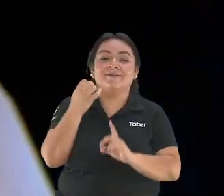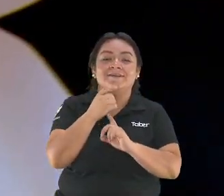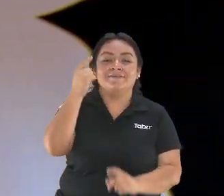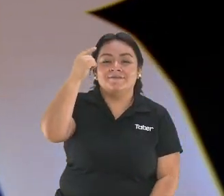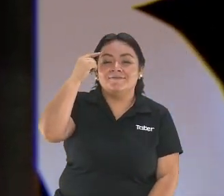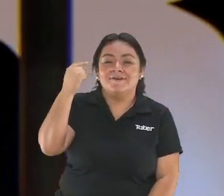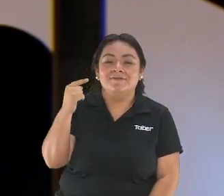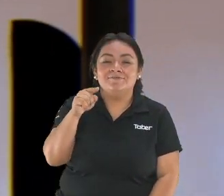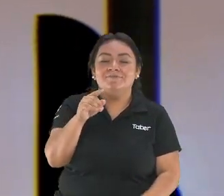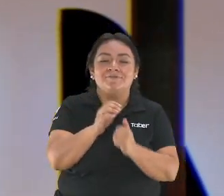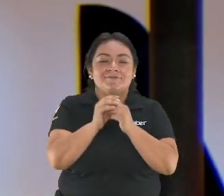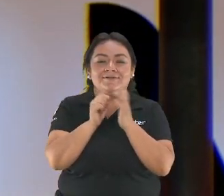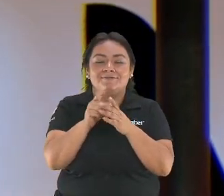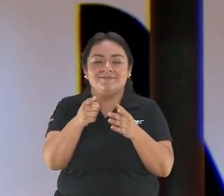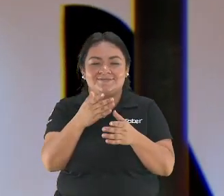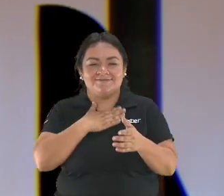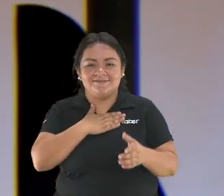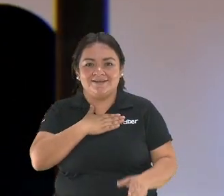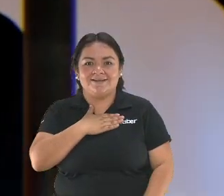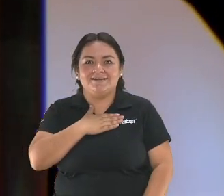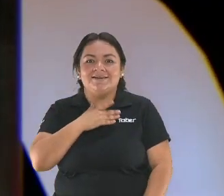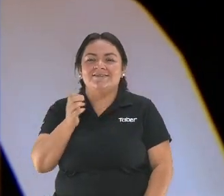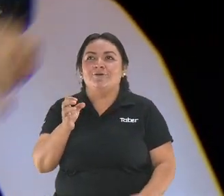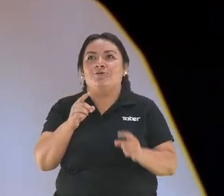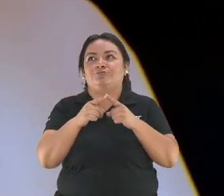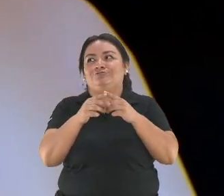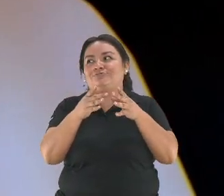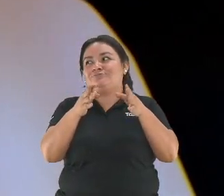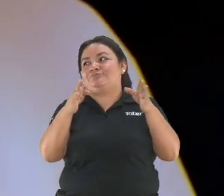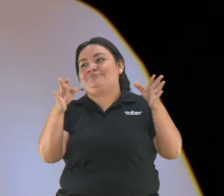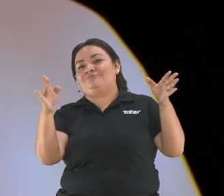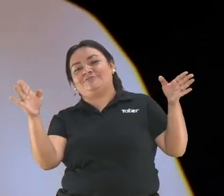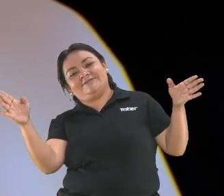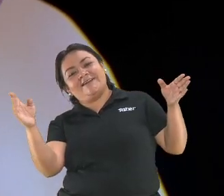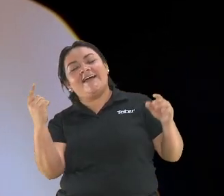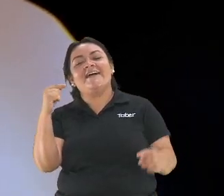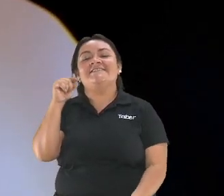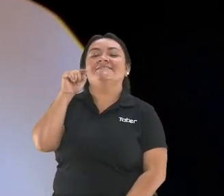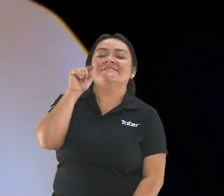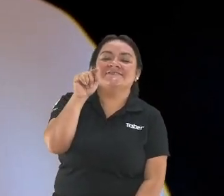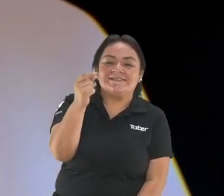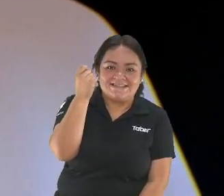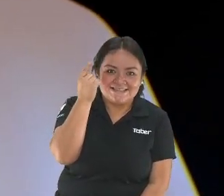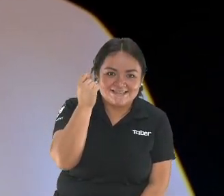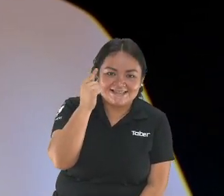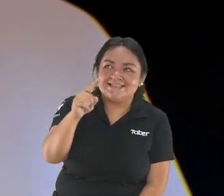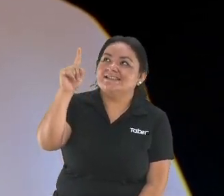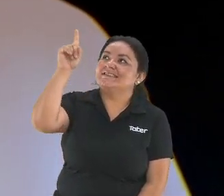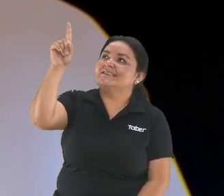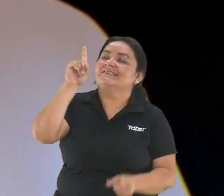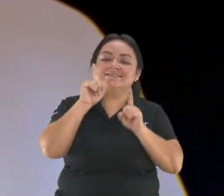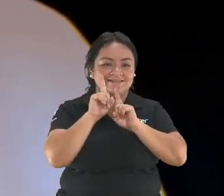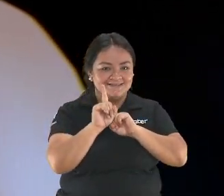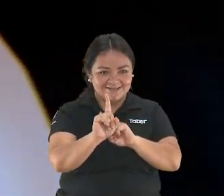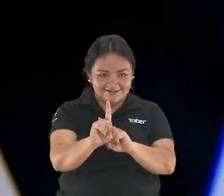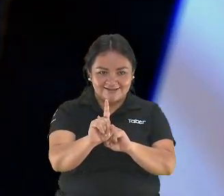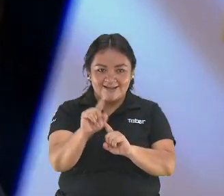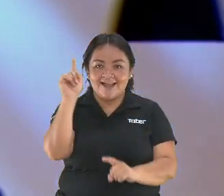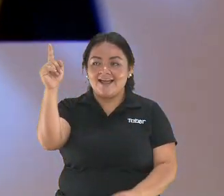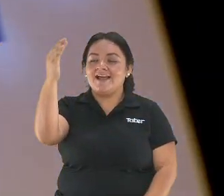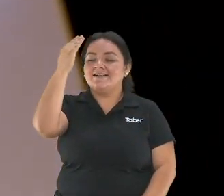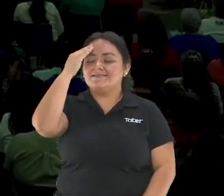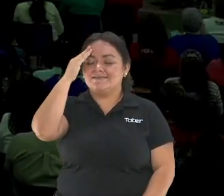propósito en la prueba que está pasando se hace más larga pero cuando entiendes que él te guía gloria a dios que él